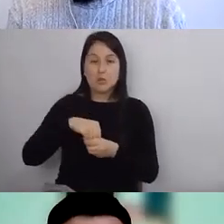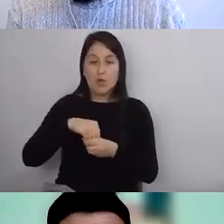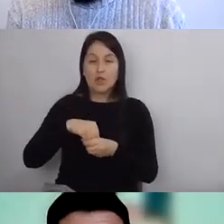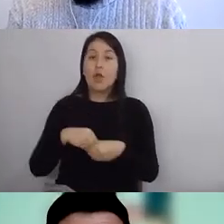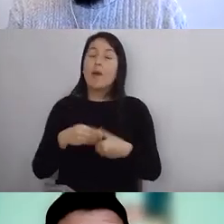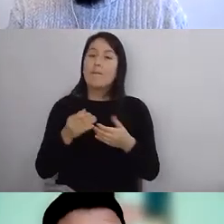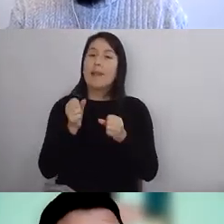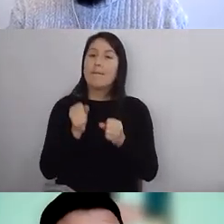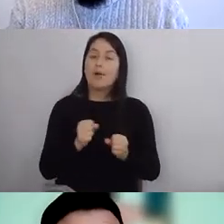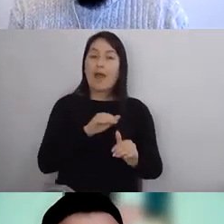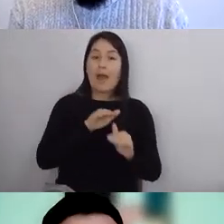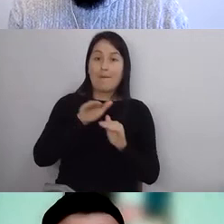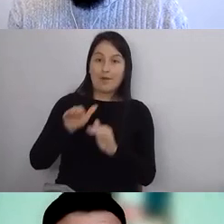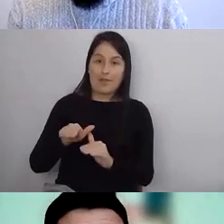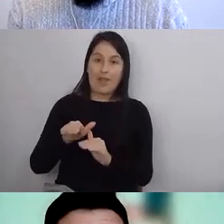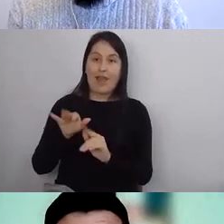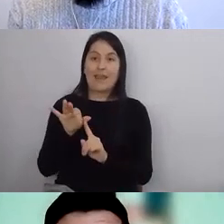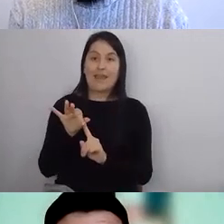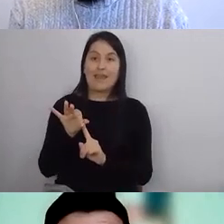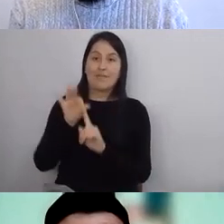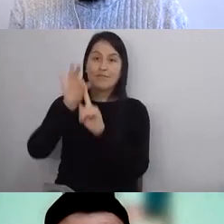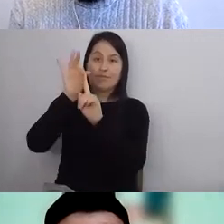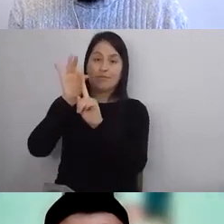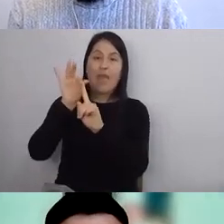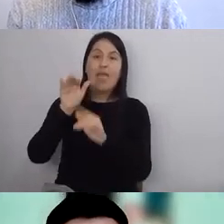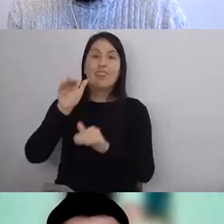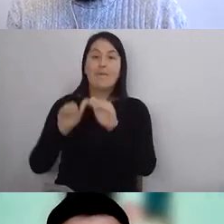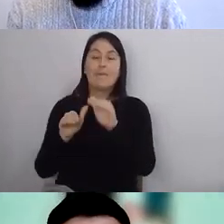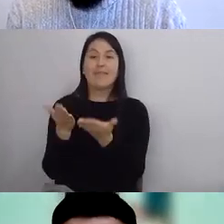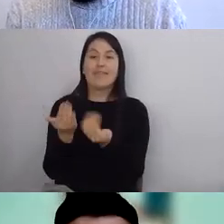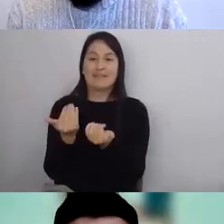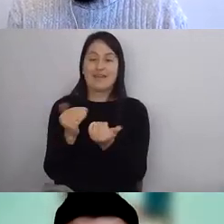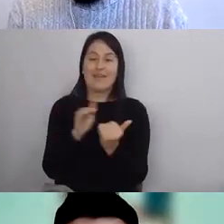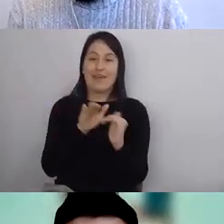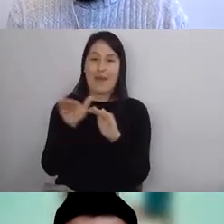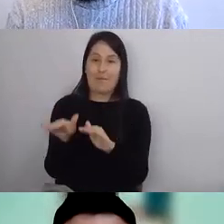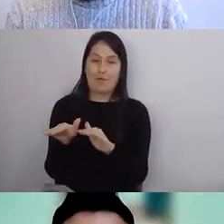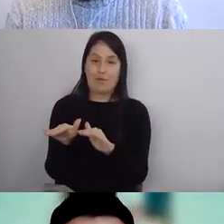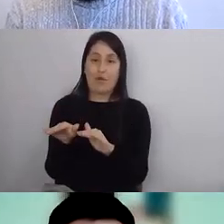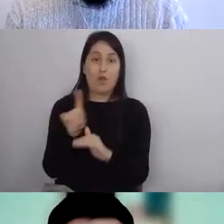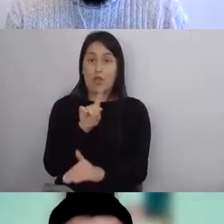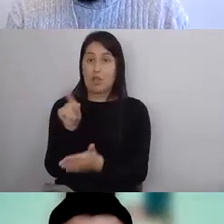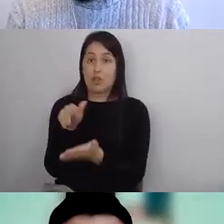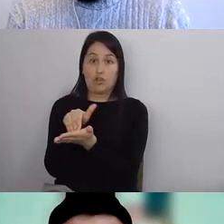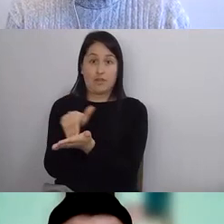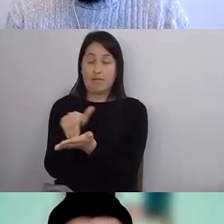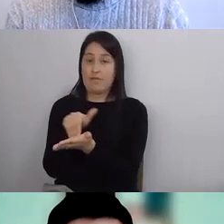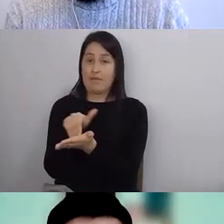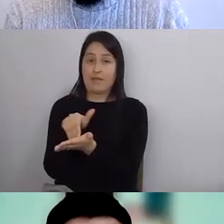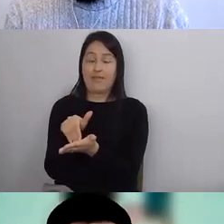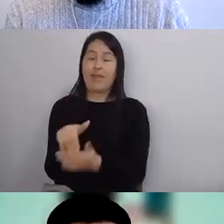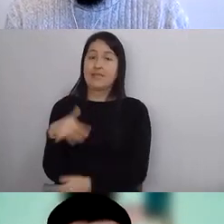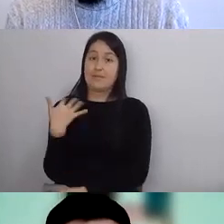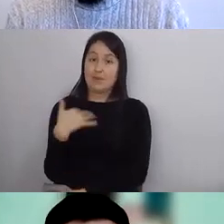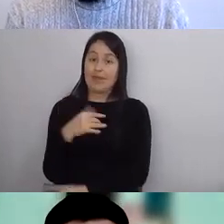podamos apoyarles y priorizar en base a sus necesidades de apoyo, que finalmente no son debilidades, eso es muy Marta. importante que quede